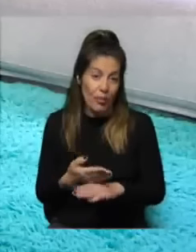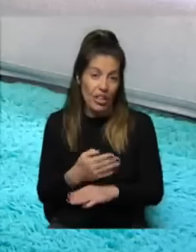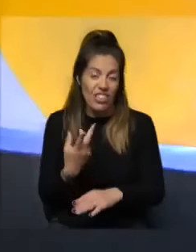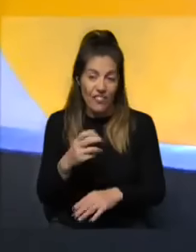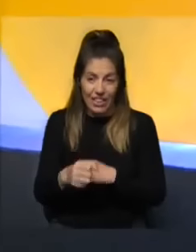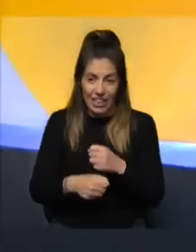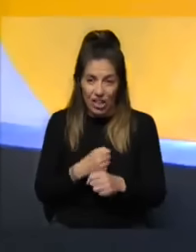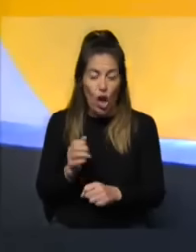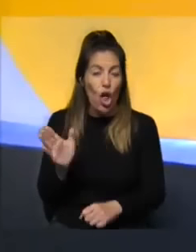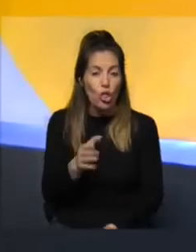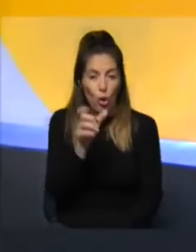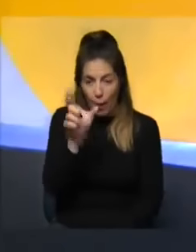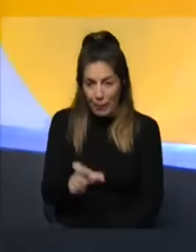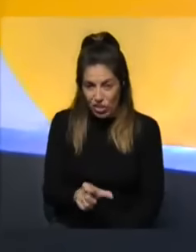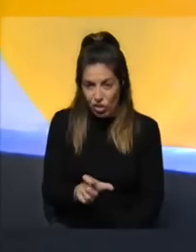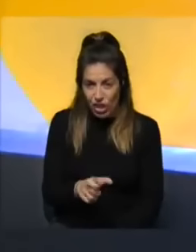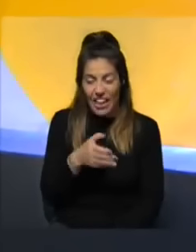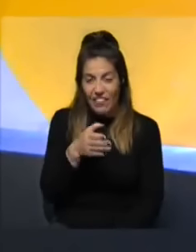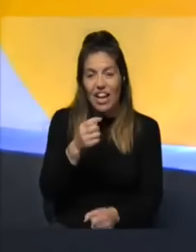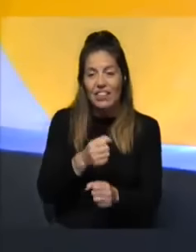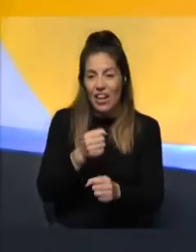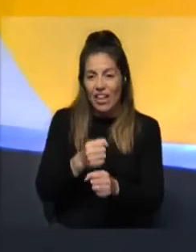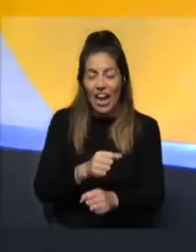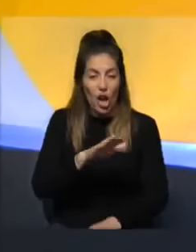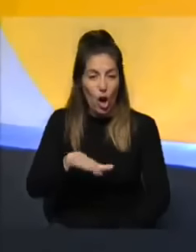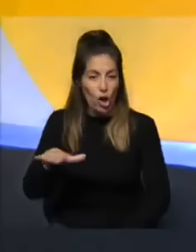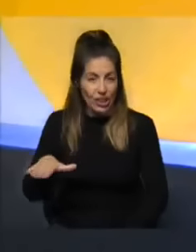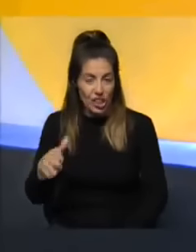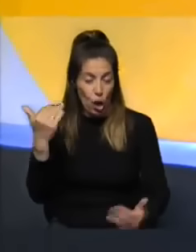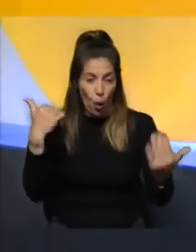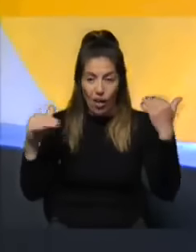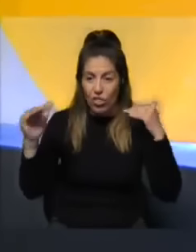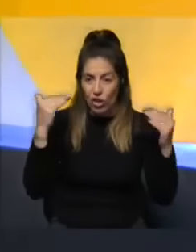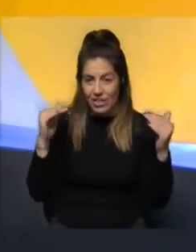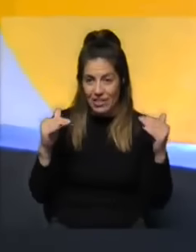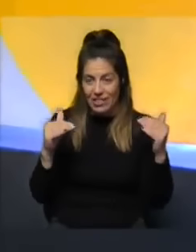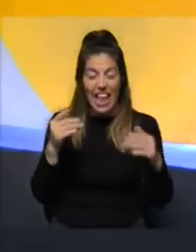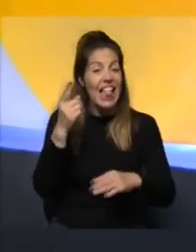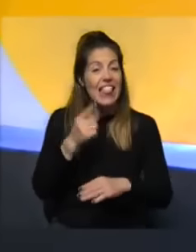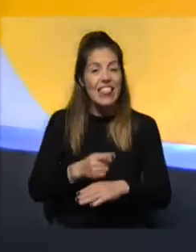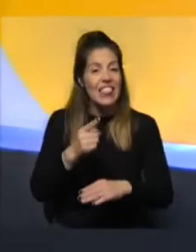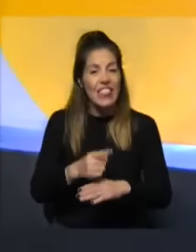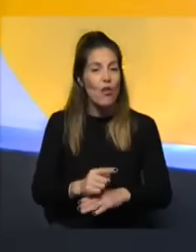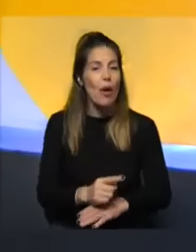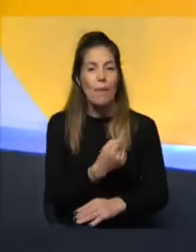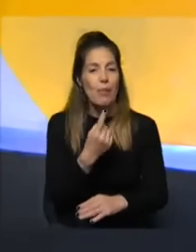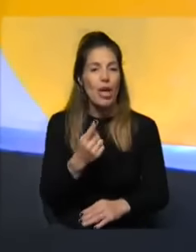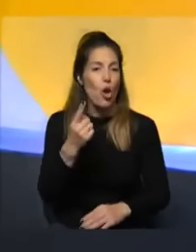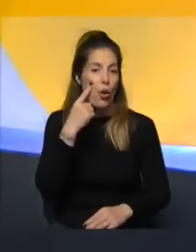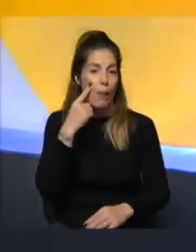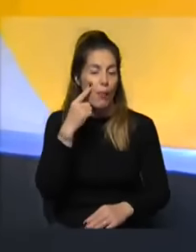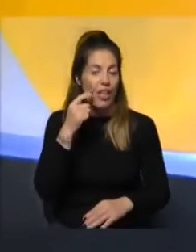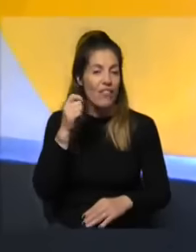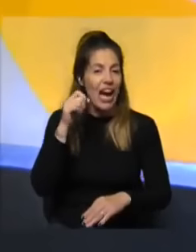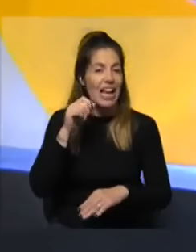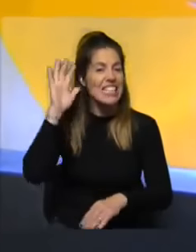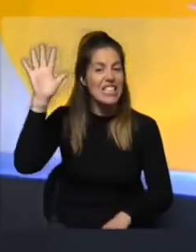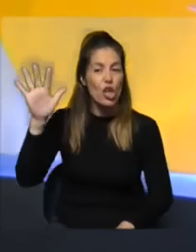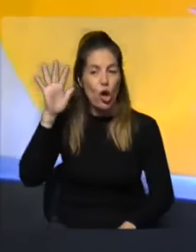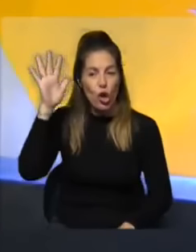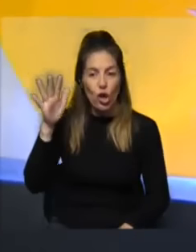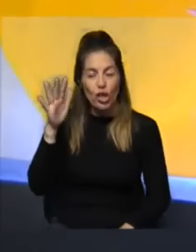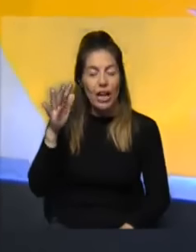Para mí toda persona que vaya a trabajar con niños, niñas o adolescentes debe pasar por una prueba psicológica donde se pueda detectar,